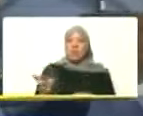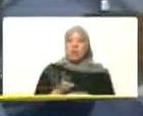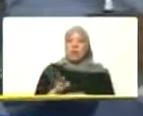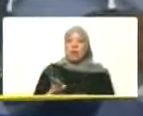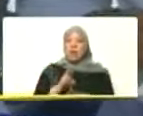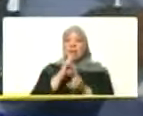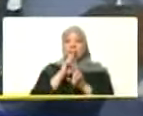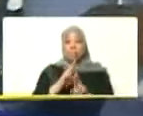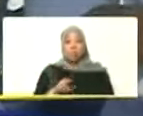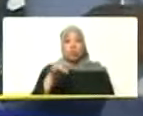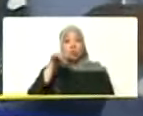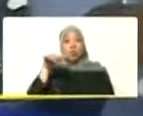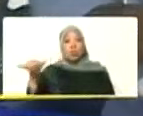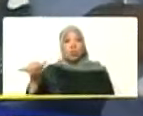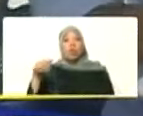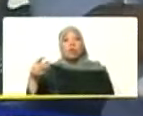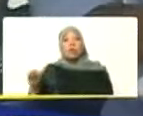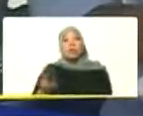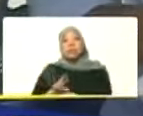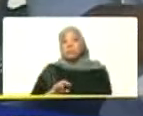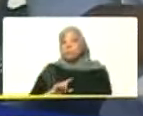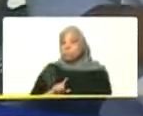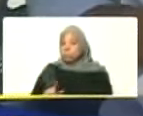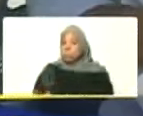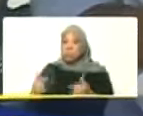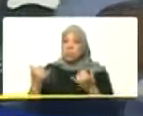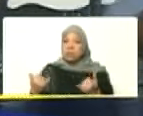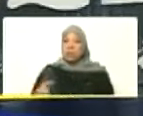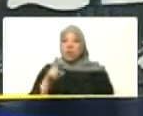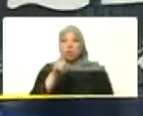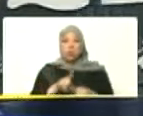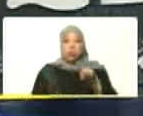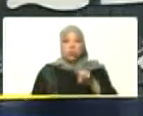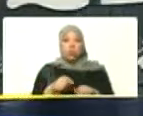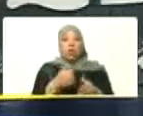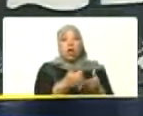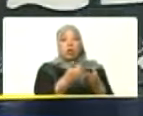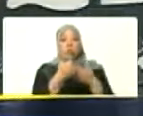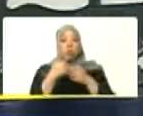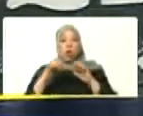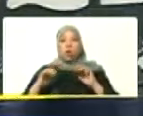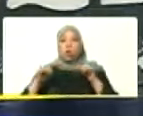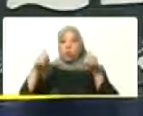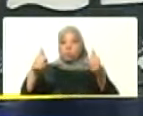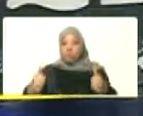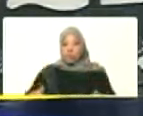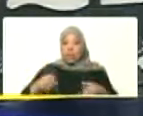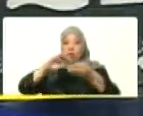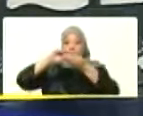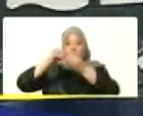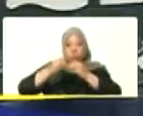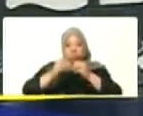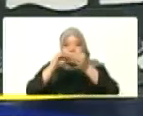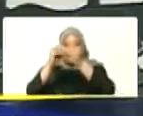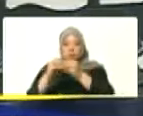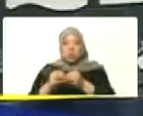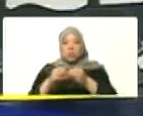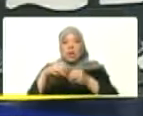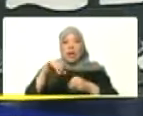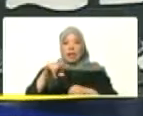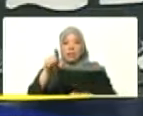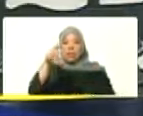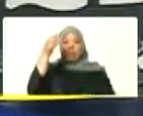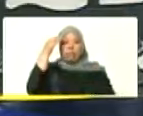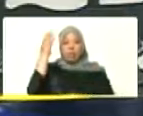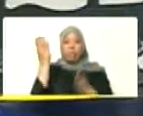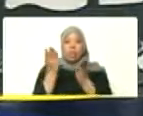respuesta. Ya tengo acá los materiales para comenzar con la parte de impermeabilización. Posteriormente seguimos